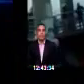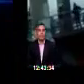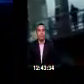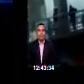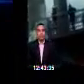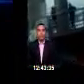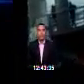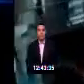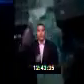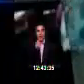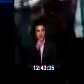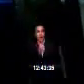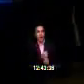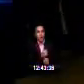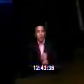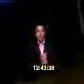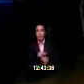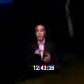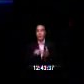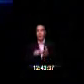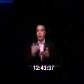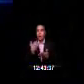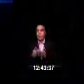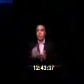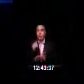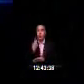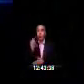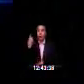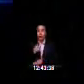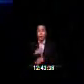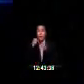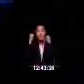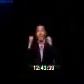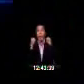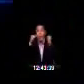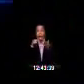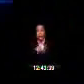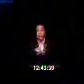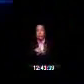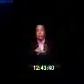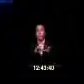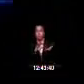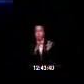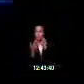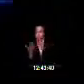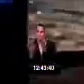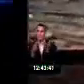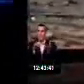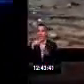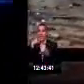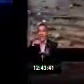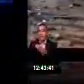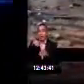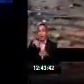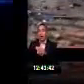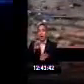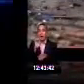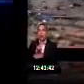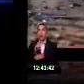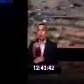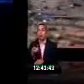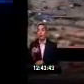¿Quién dijo que trabaje? ¿Quién dijo que trabaje? Las afectaciones económicas por 12 días de paro nacional se compara con que en el país no se